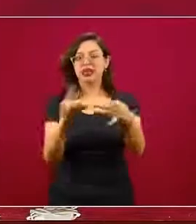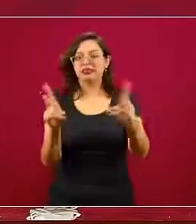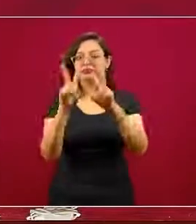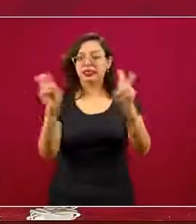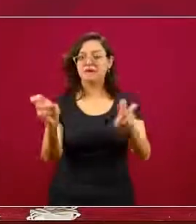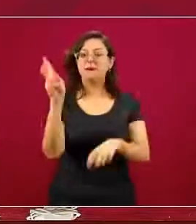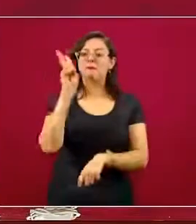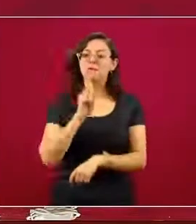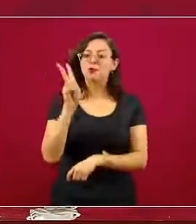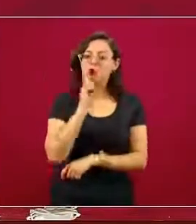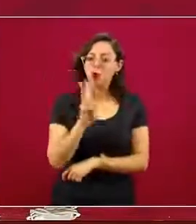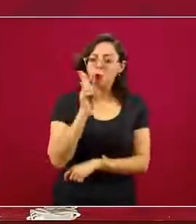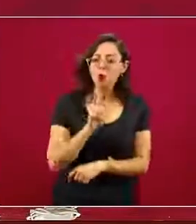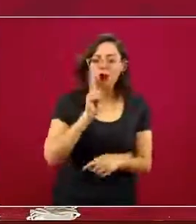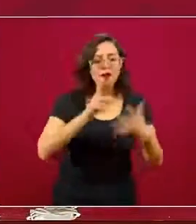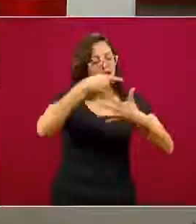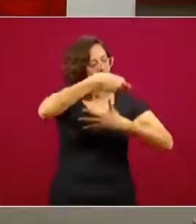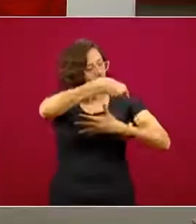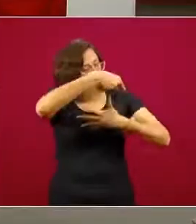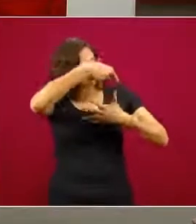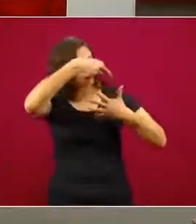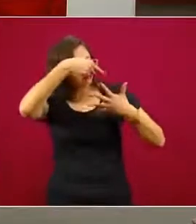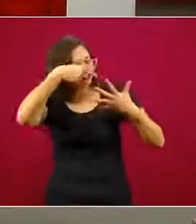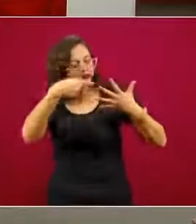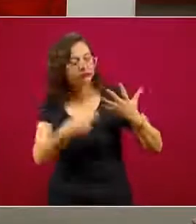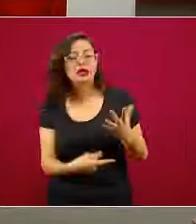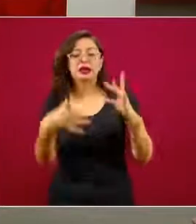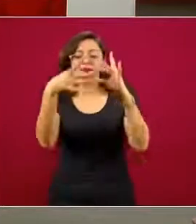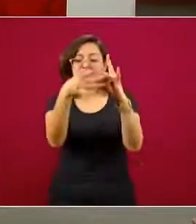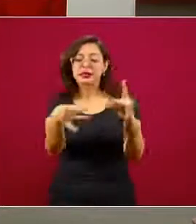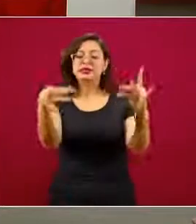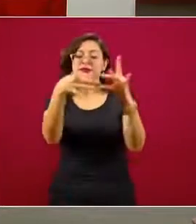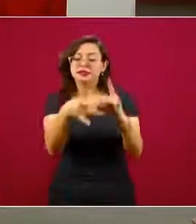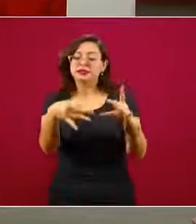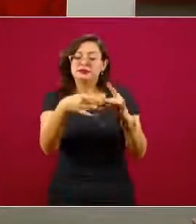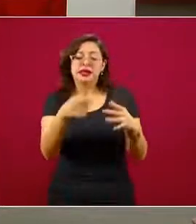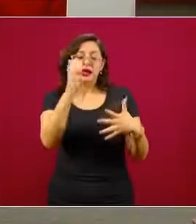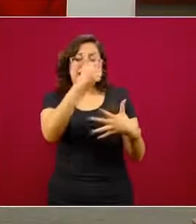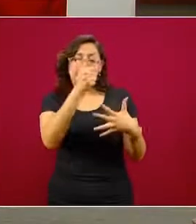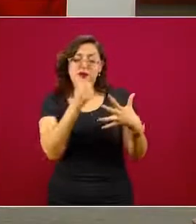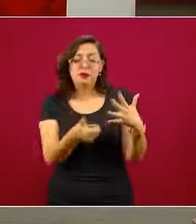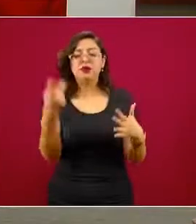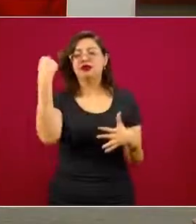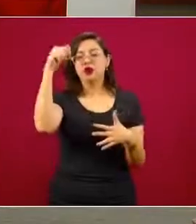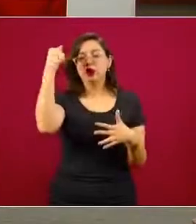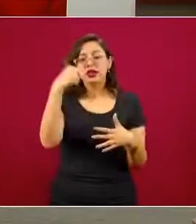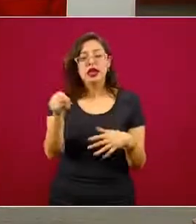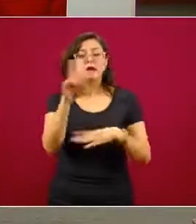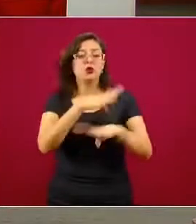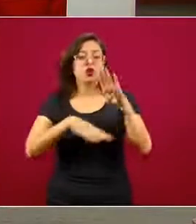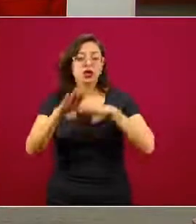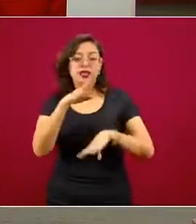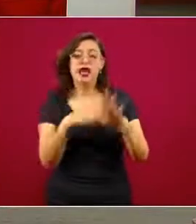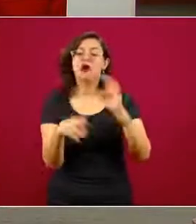test, pruebas. Vamos a hablar de esto, los fundamentos técnicos, los fundamentos biológicos y la